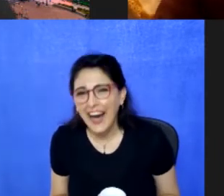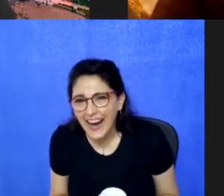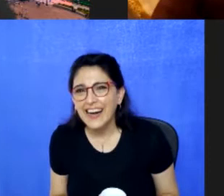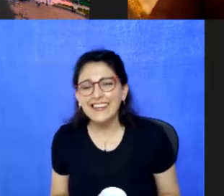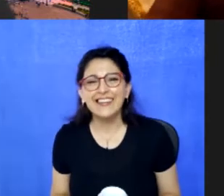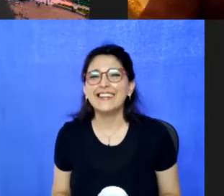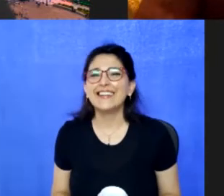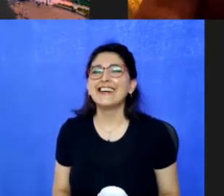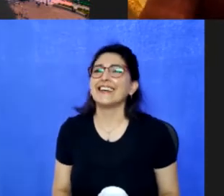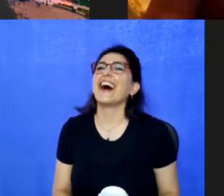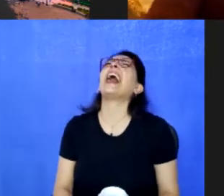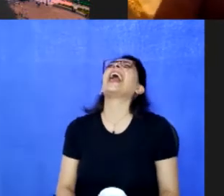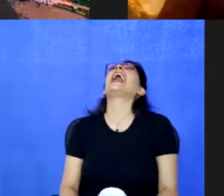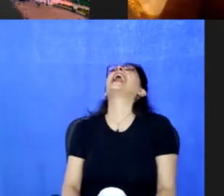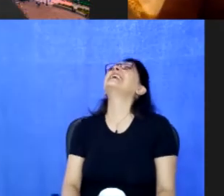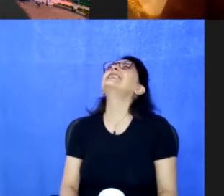Pero te acompaño,